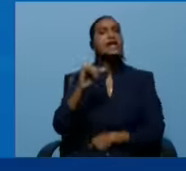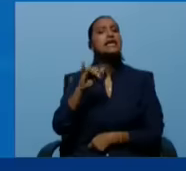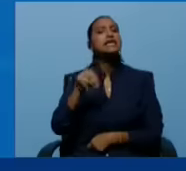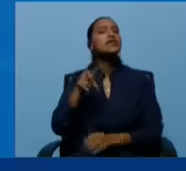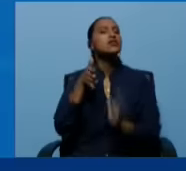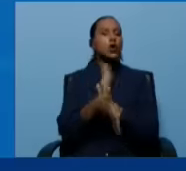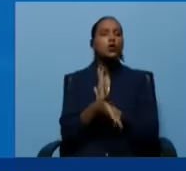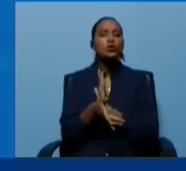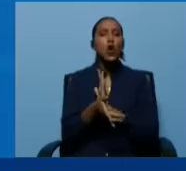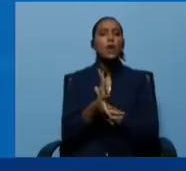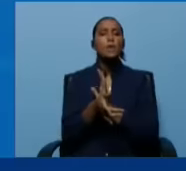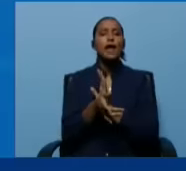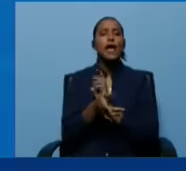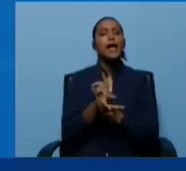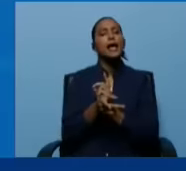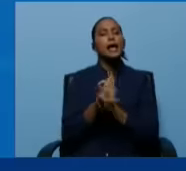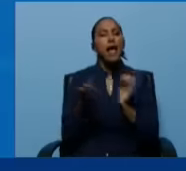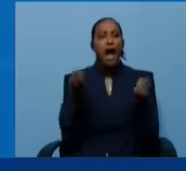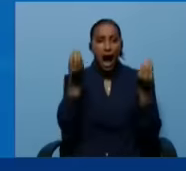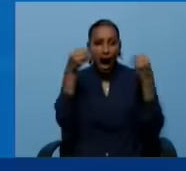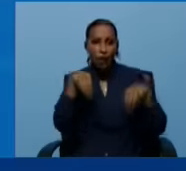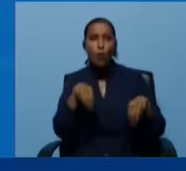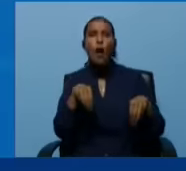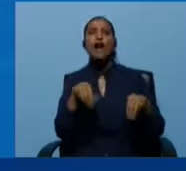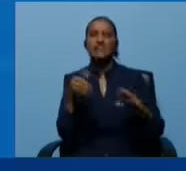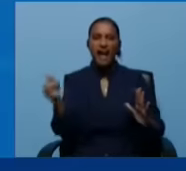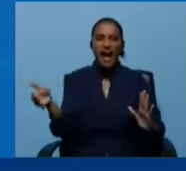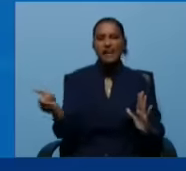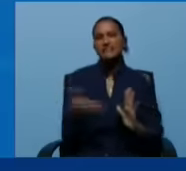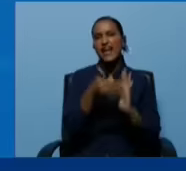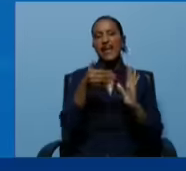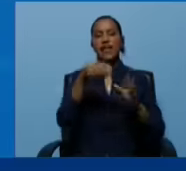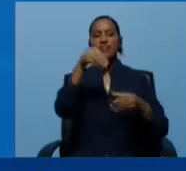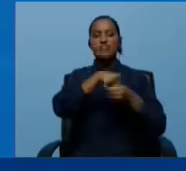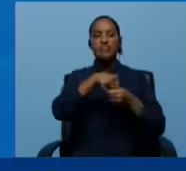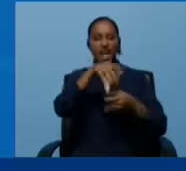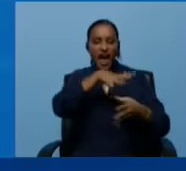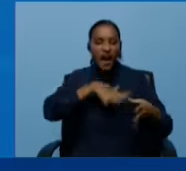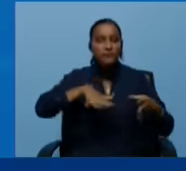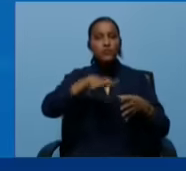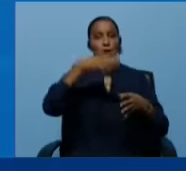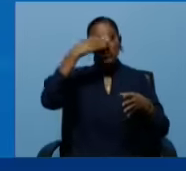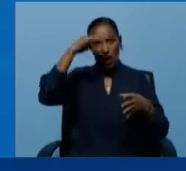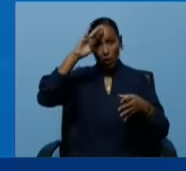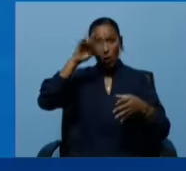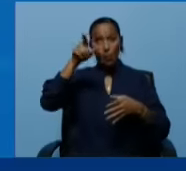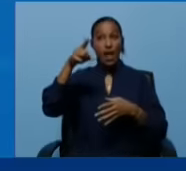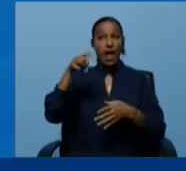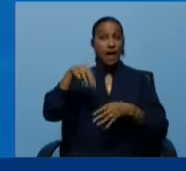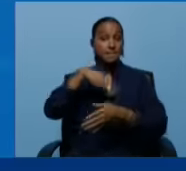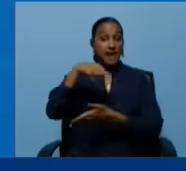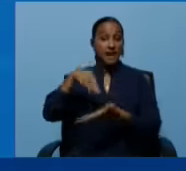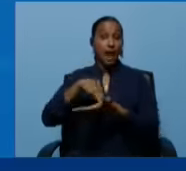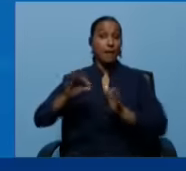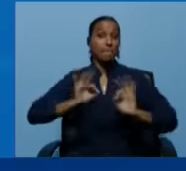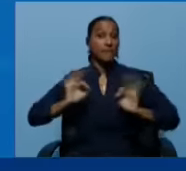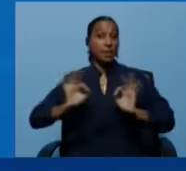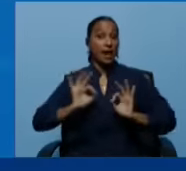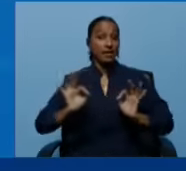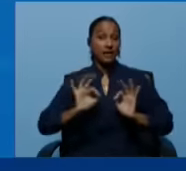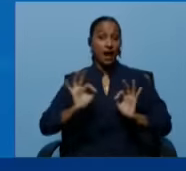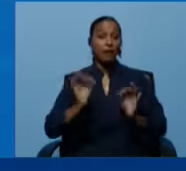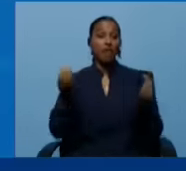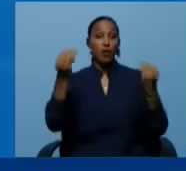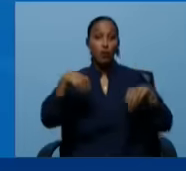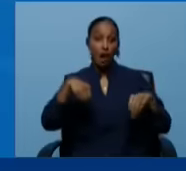planes para ataques terroristas dentro de Cuba, que se preparaban en Miami, en Miami, el centro de las